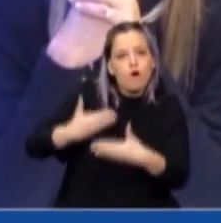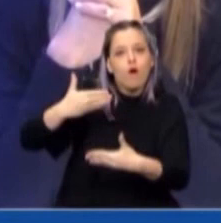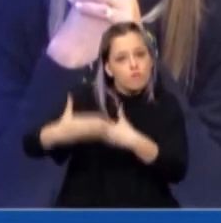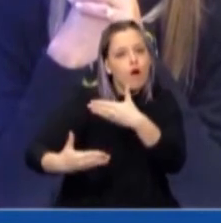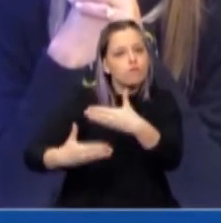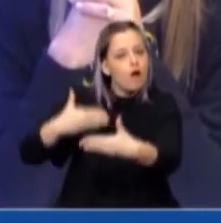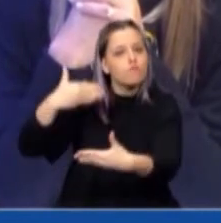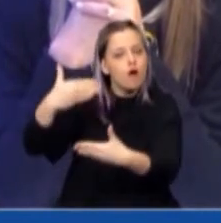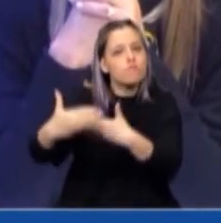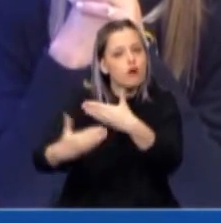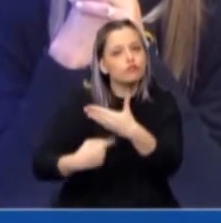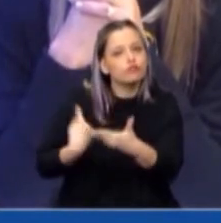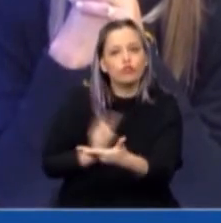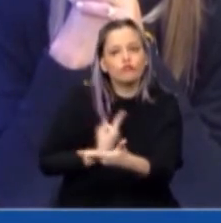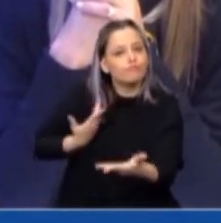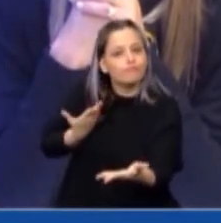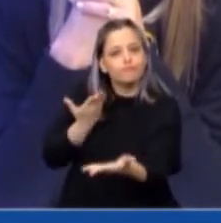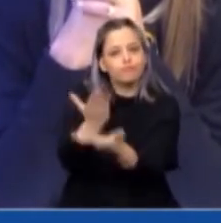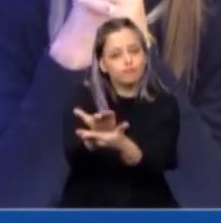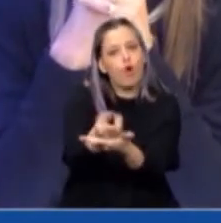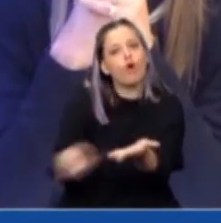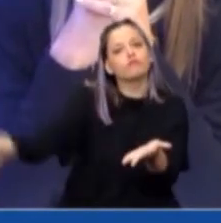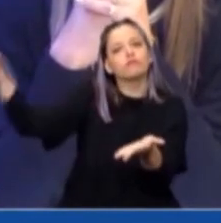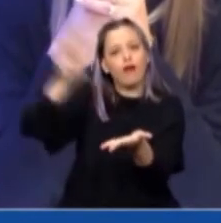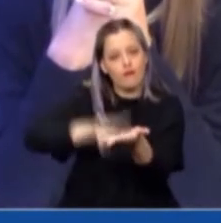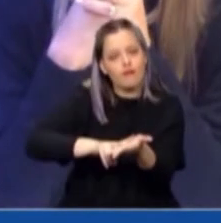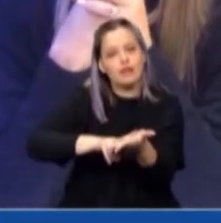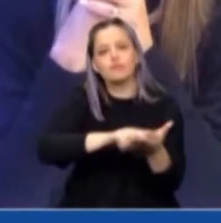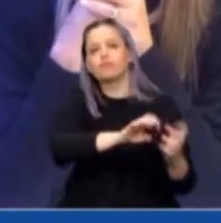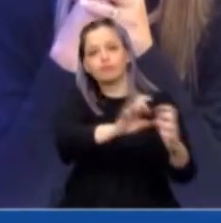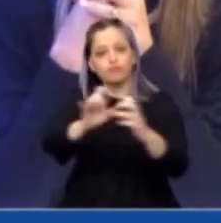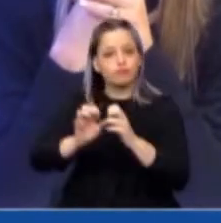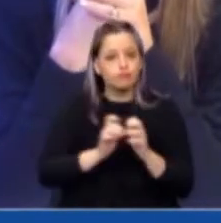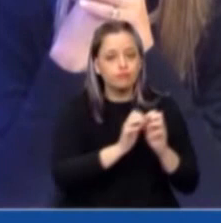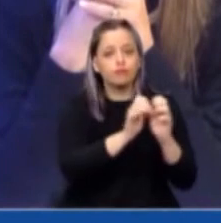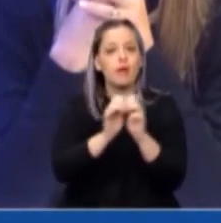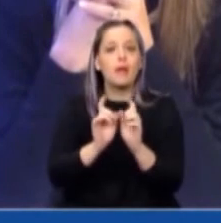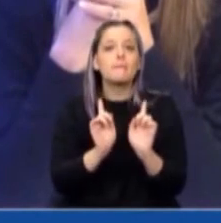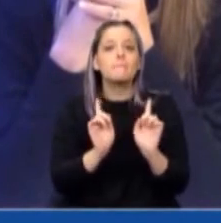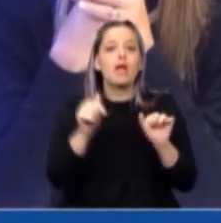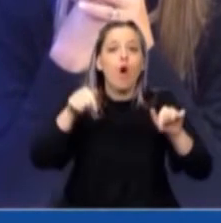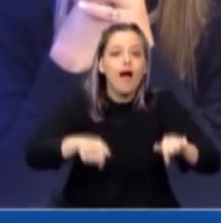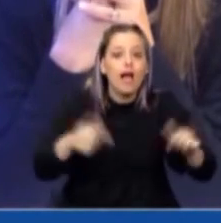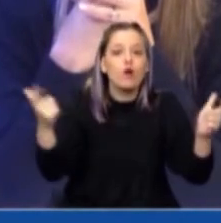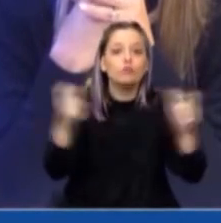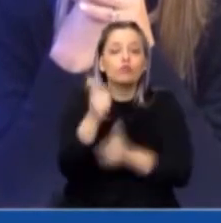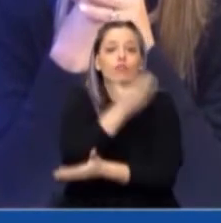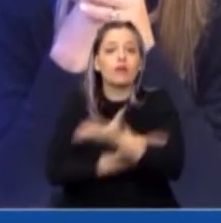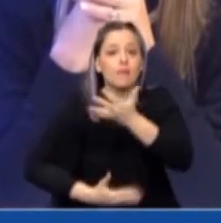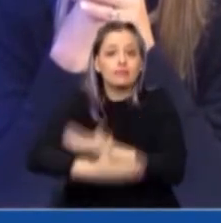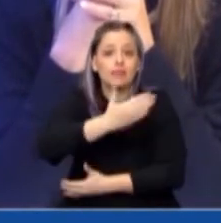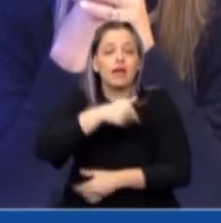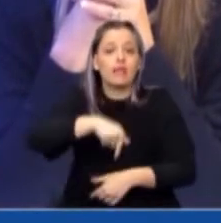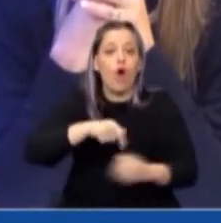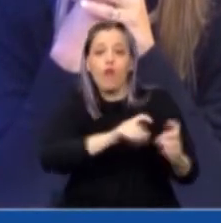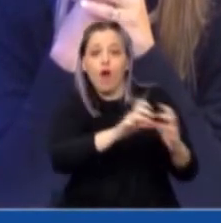y obligatoria de la Administración Pública Nacional en trato adecuado a las personas con discapacidad y adecuación en